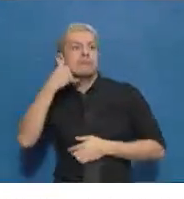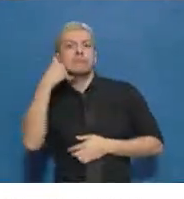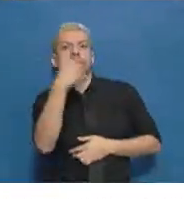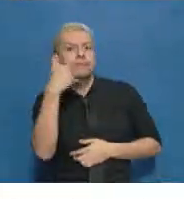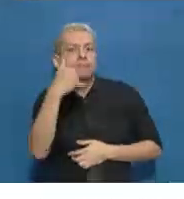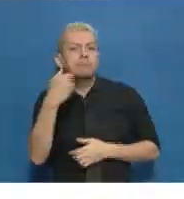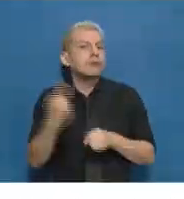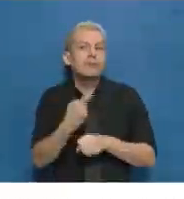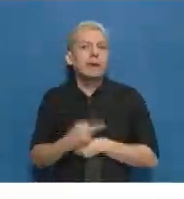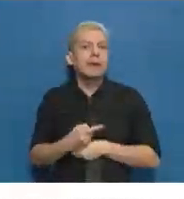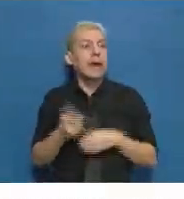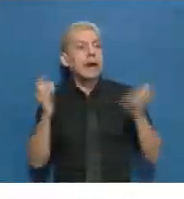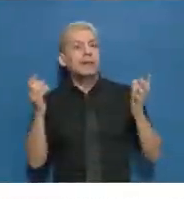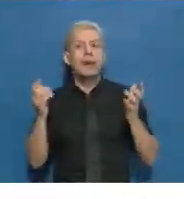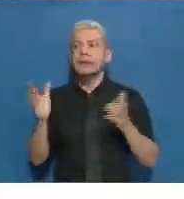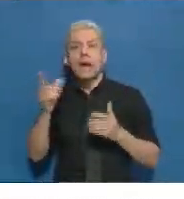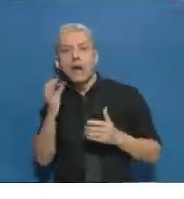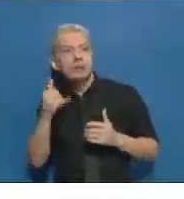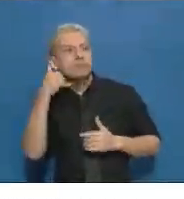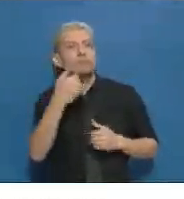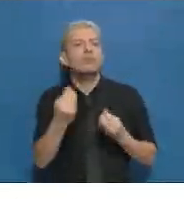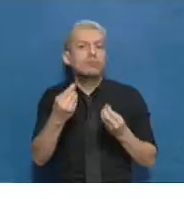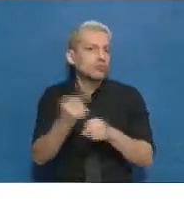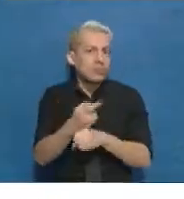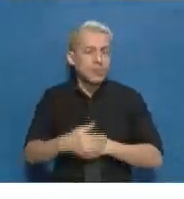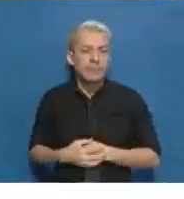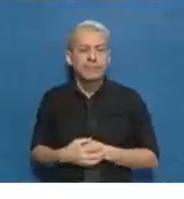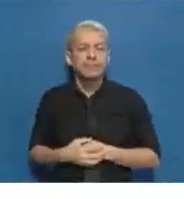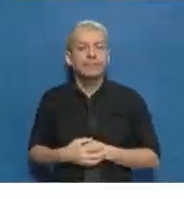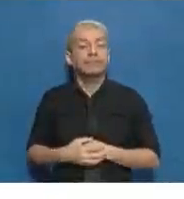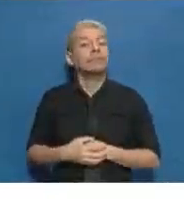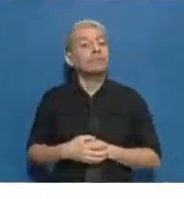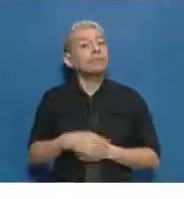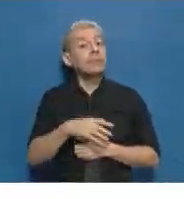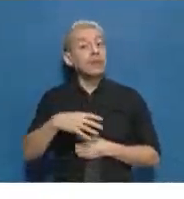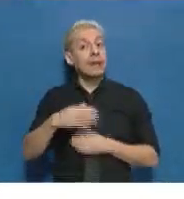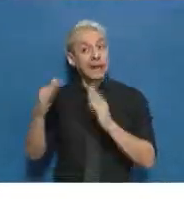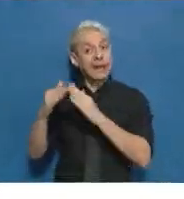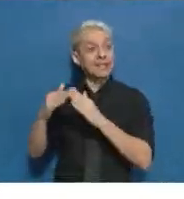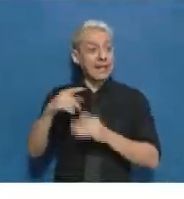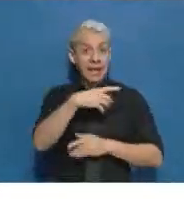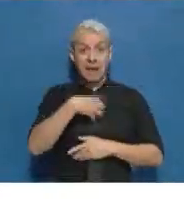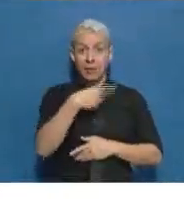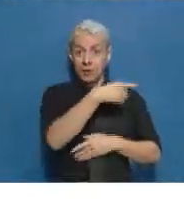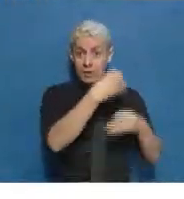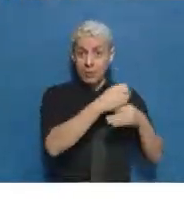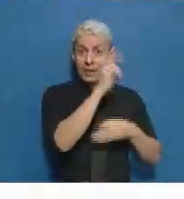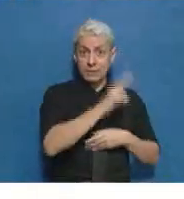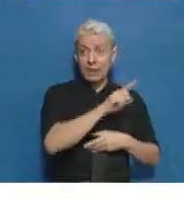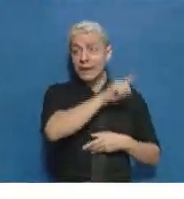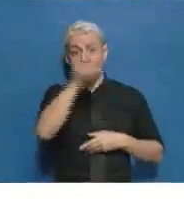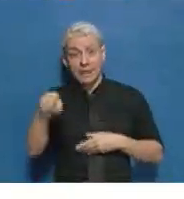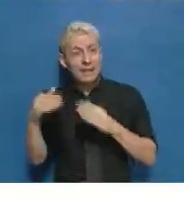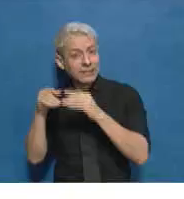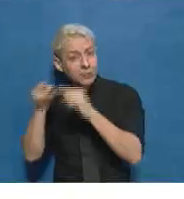por ahí los asaltos, las cosas. Estamos en la casa de uno de los alumnos de la Escuela República de Venezuela. Aquí, a este lugar, era donde venía todos los días el año